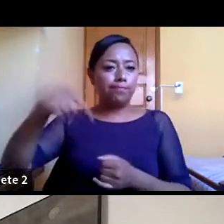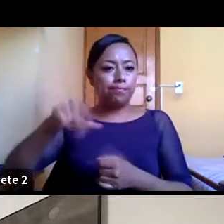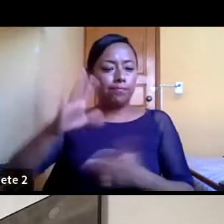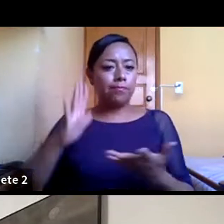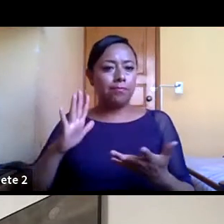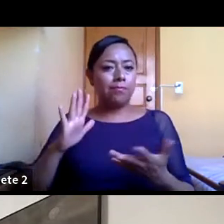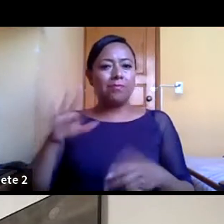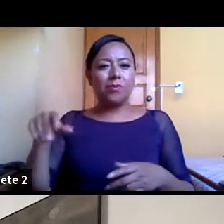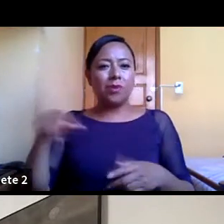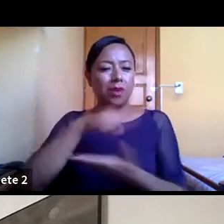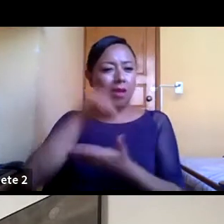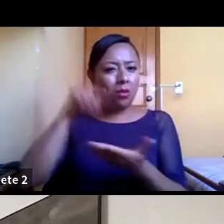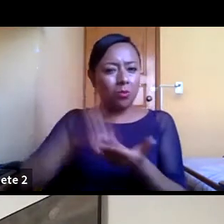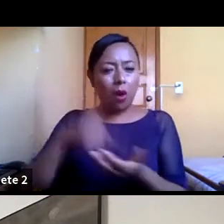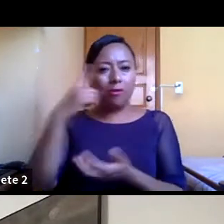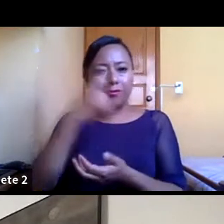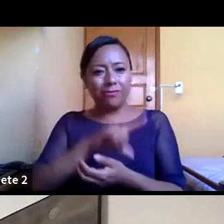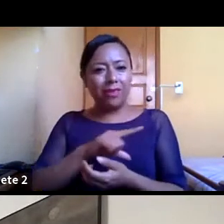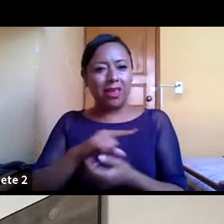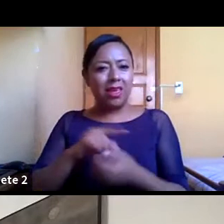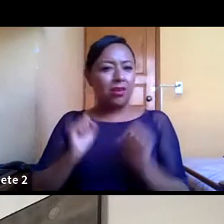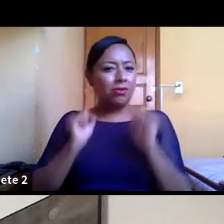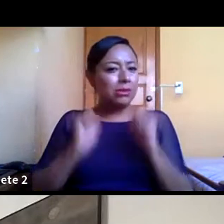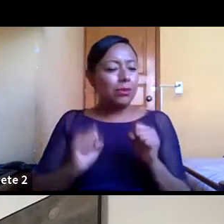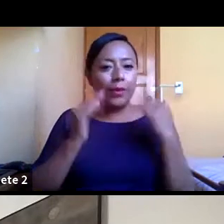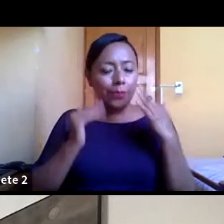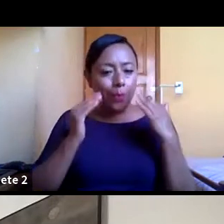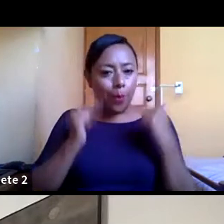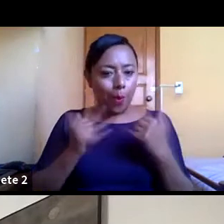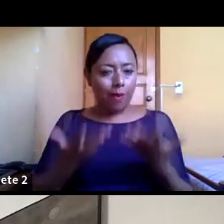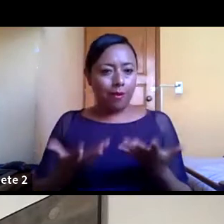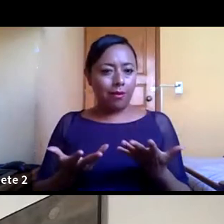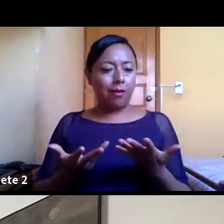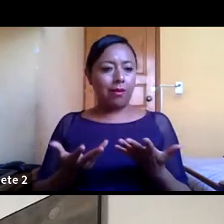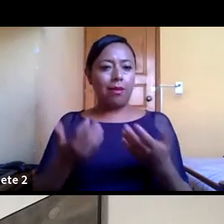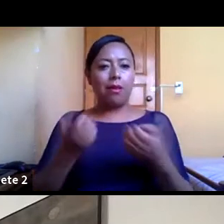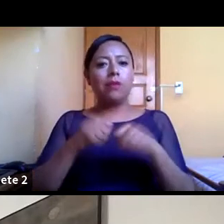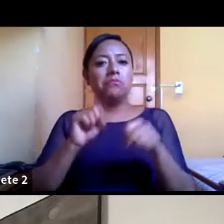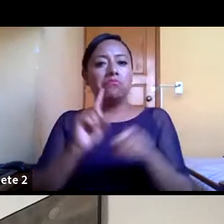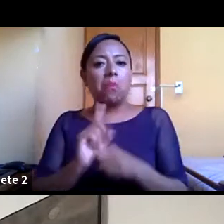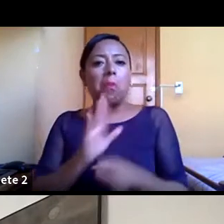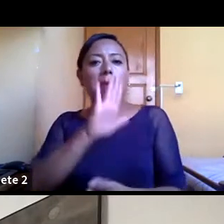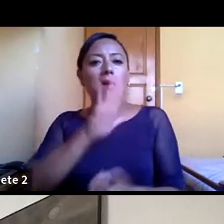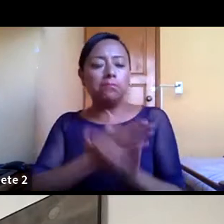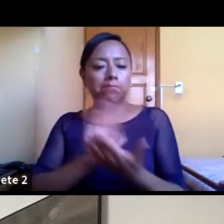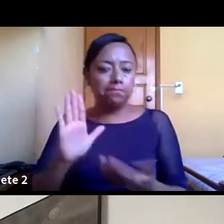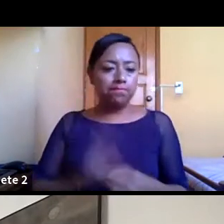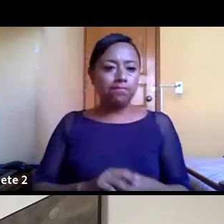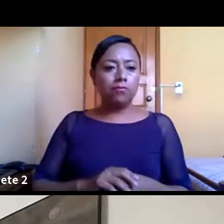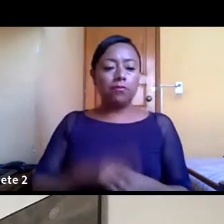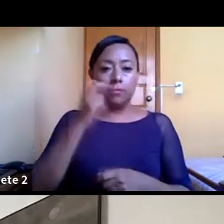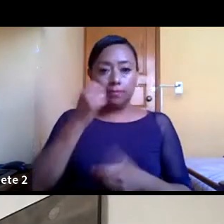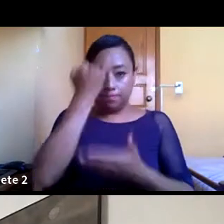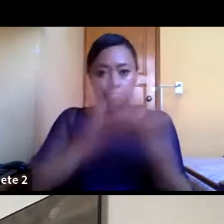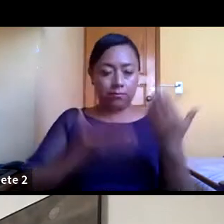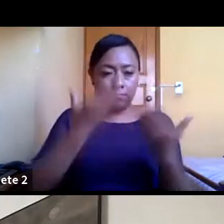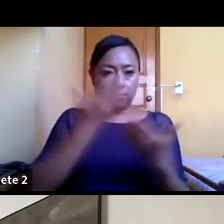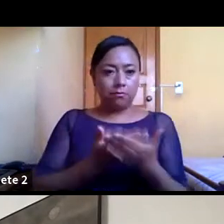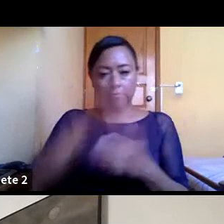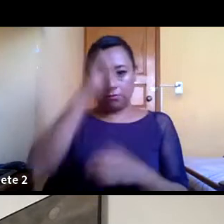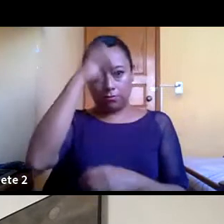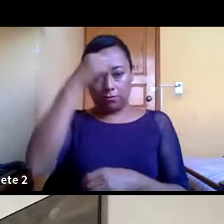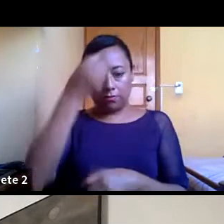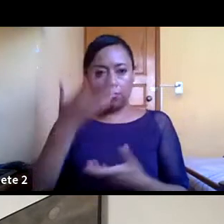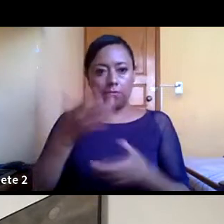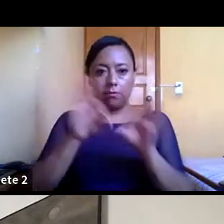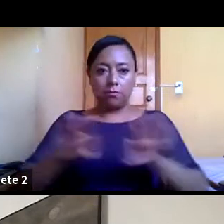urbana, conflictividad e inseguridad social en la Ciudad de México. La finalidad de la iniciativa en materia de esta opinión, que es